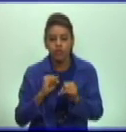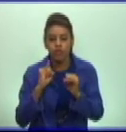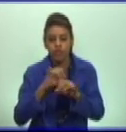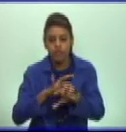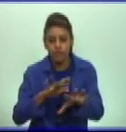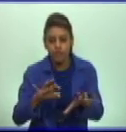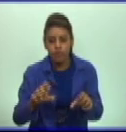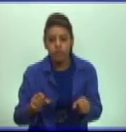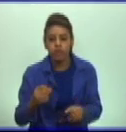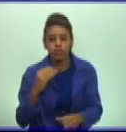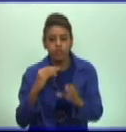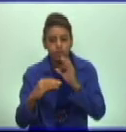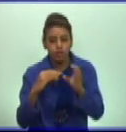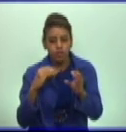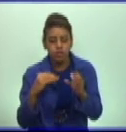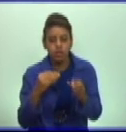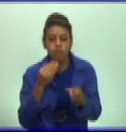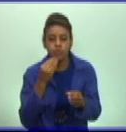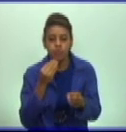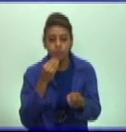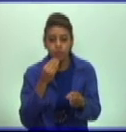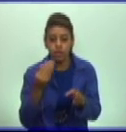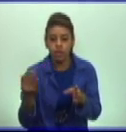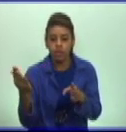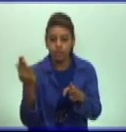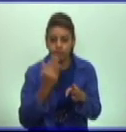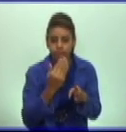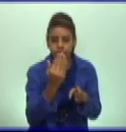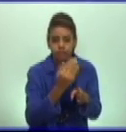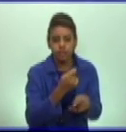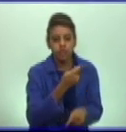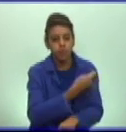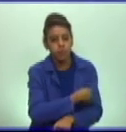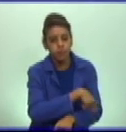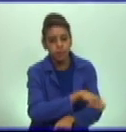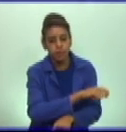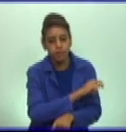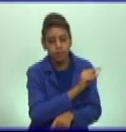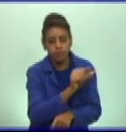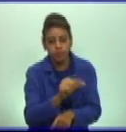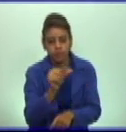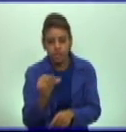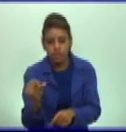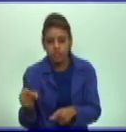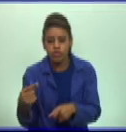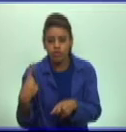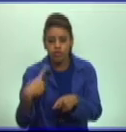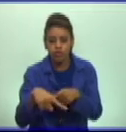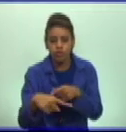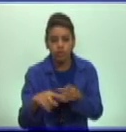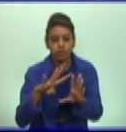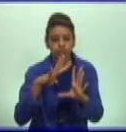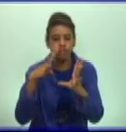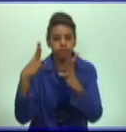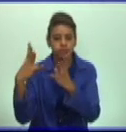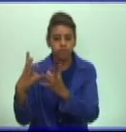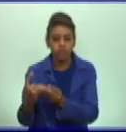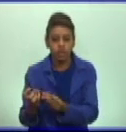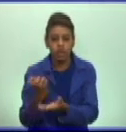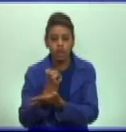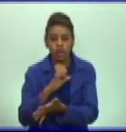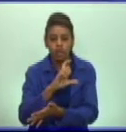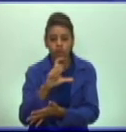da la posibilidad a jóvenes de otras partes del mundo a que puedan formarse como médicos en la escuela